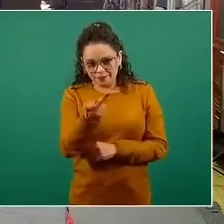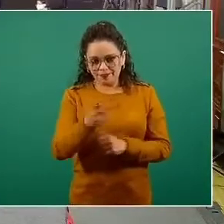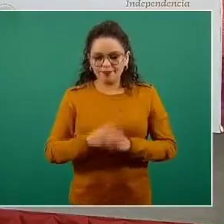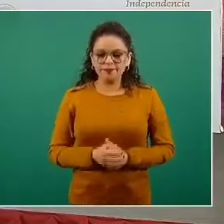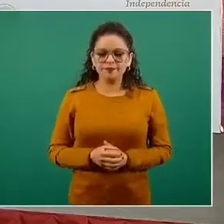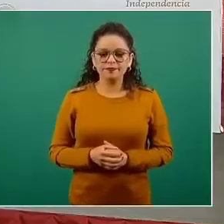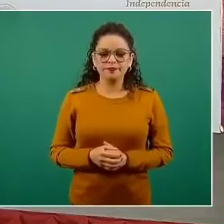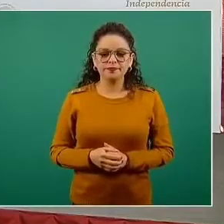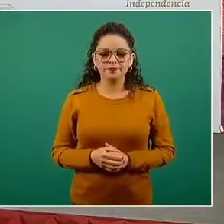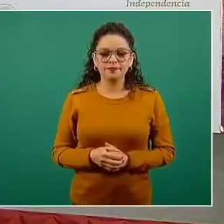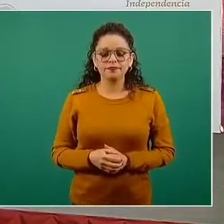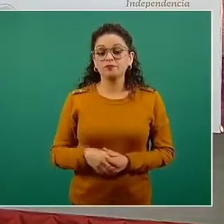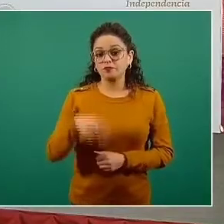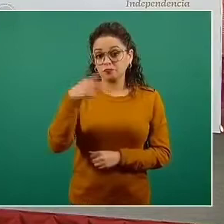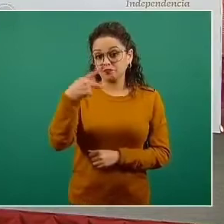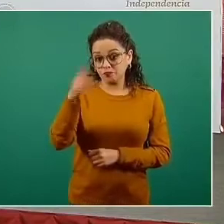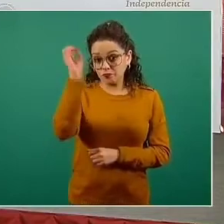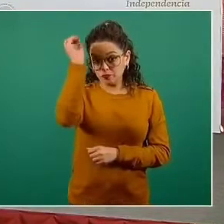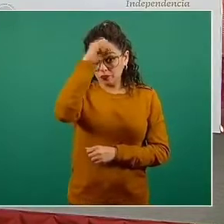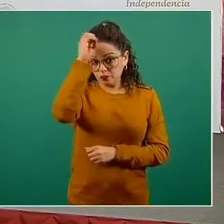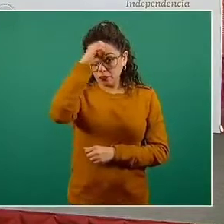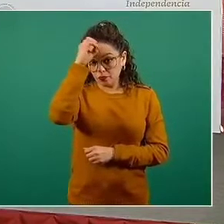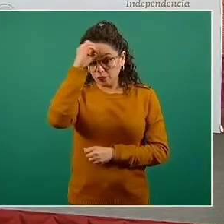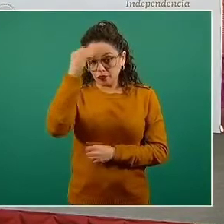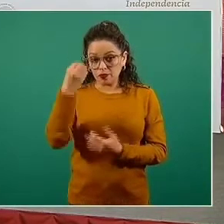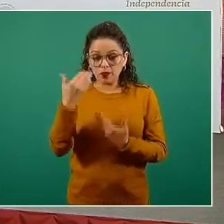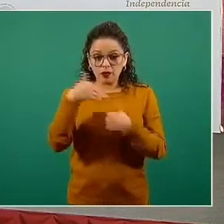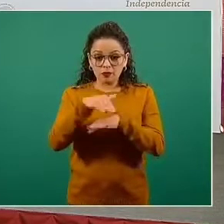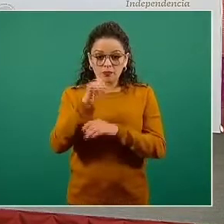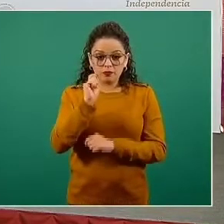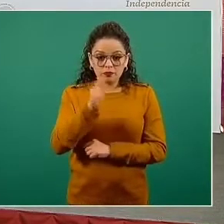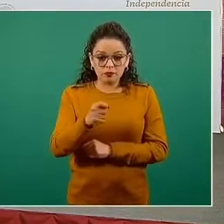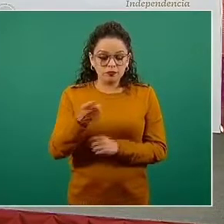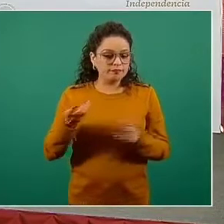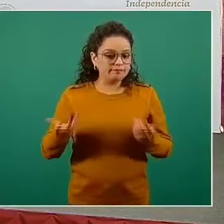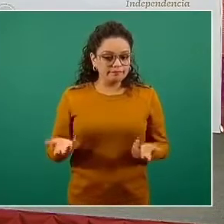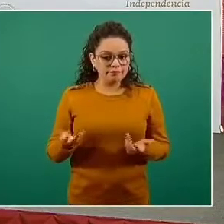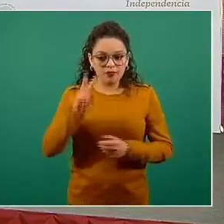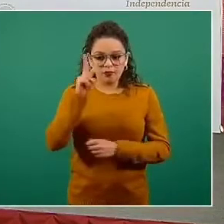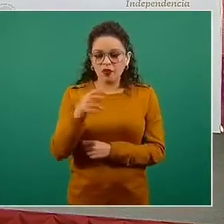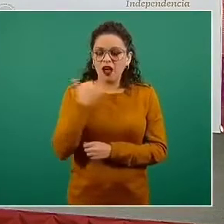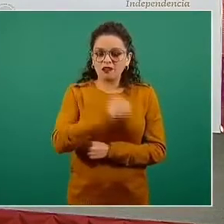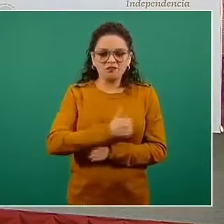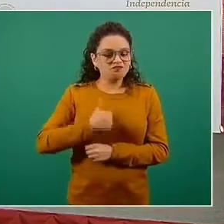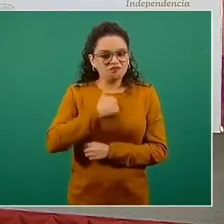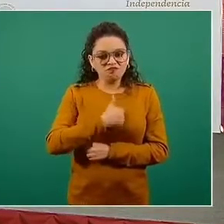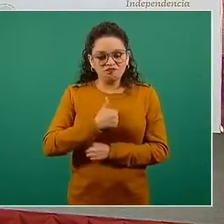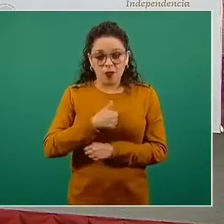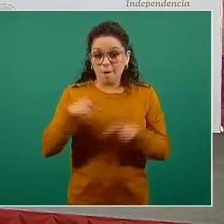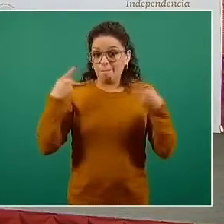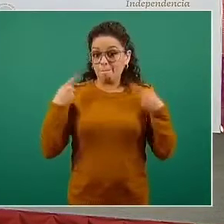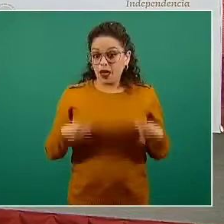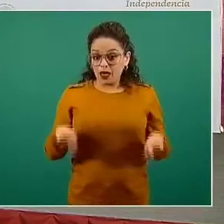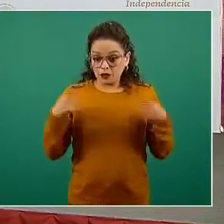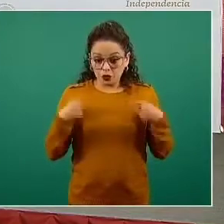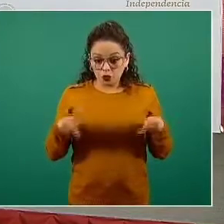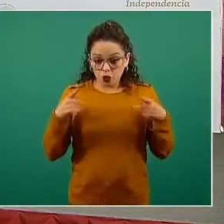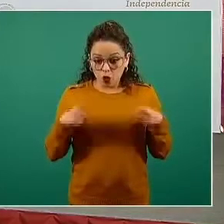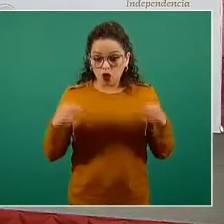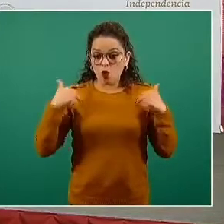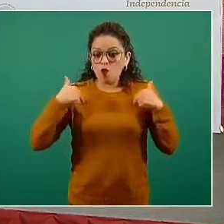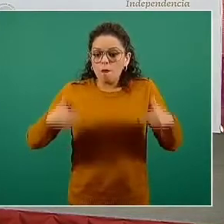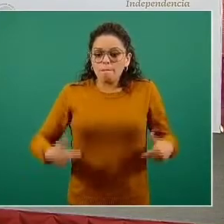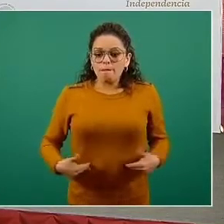medida comparto esta opinión al lamentar cómo los seres humanos y las sociedades